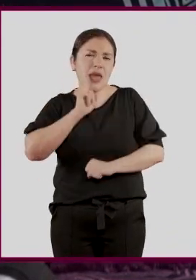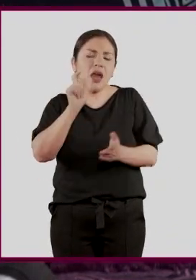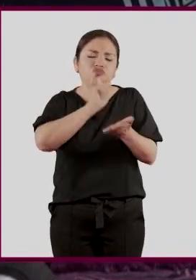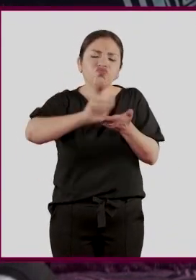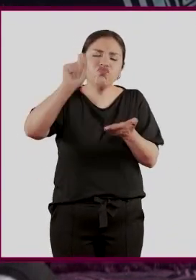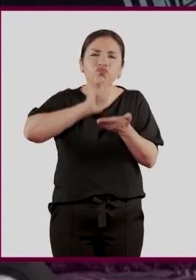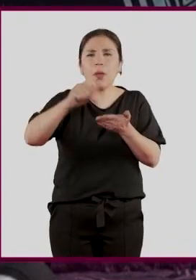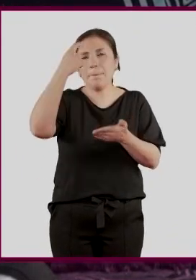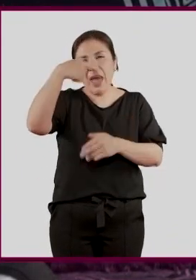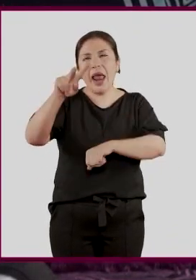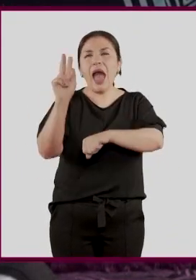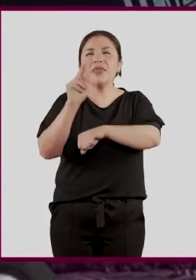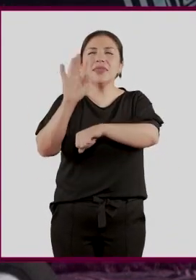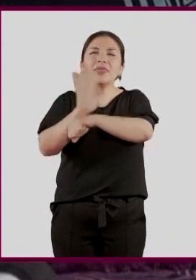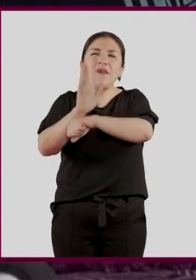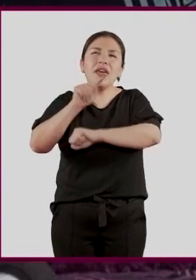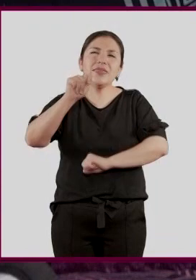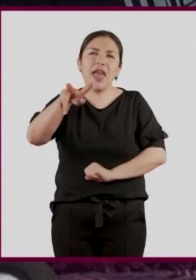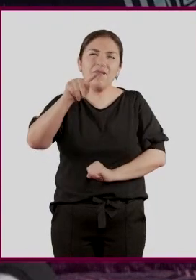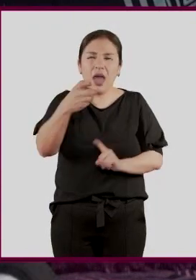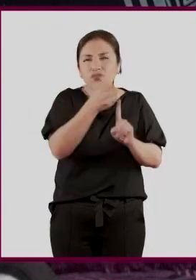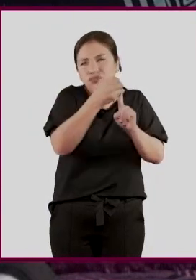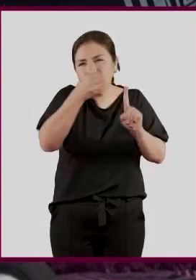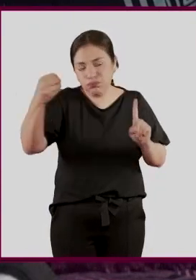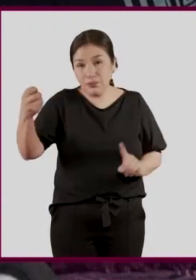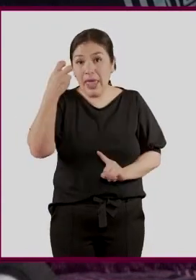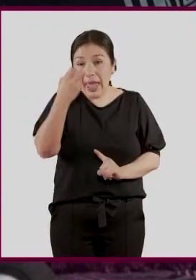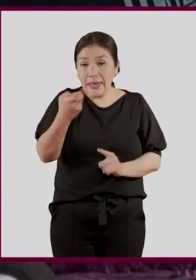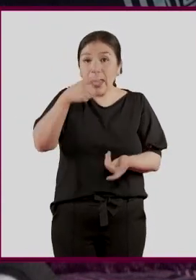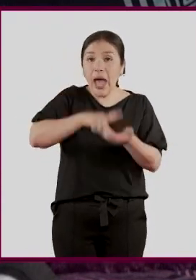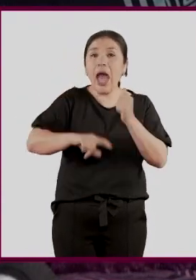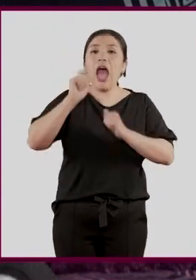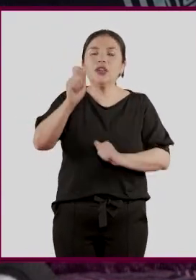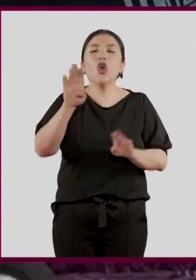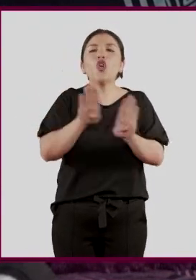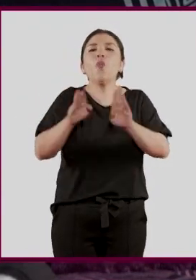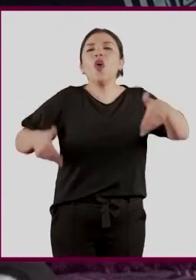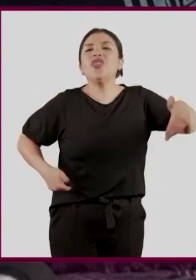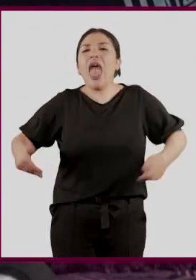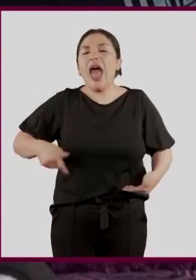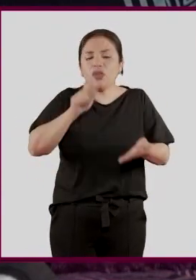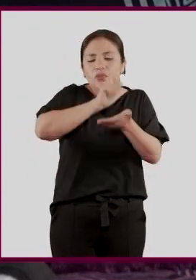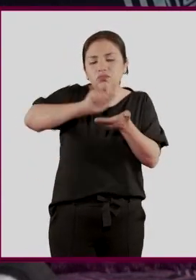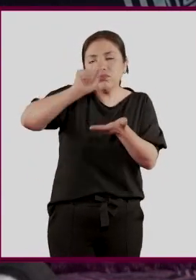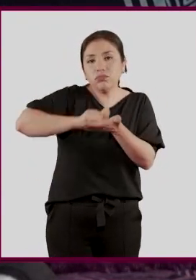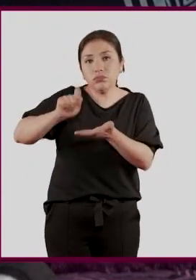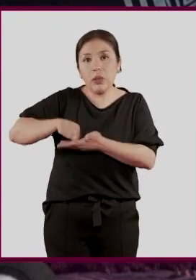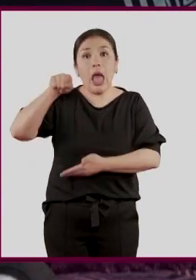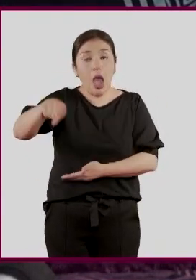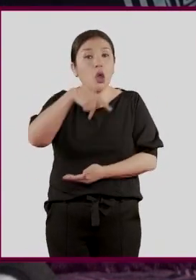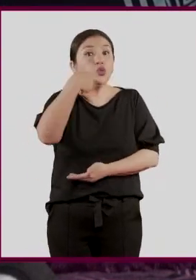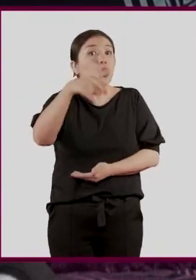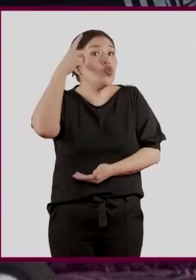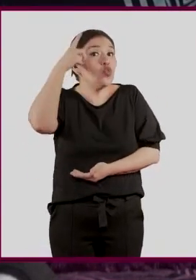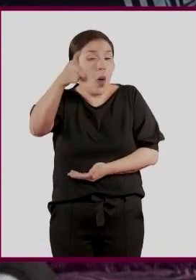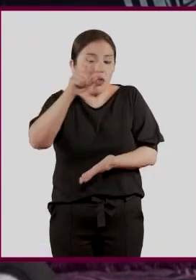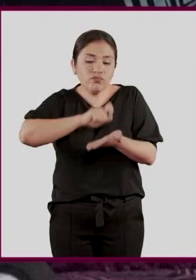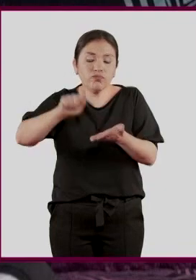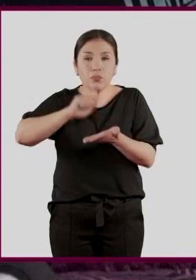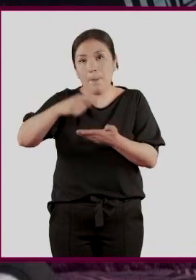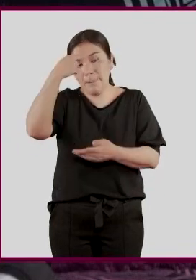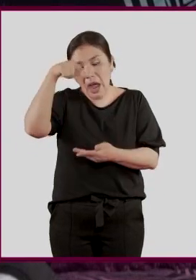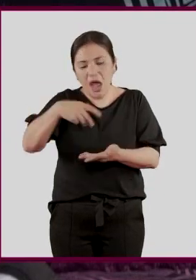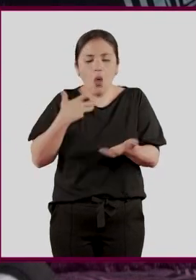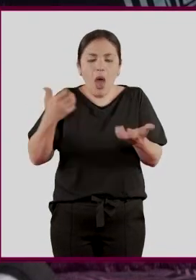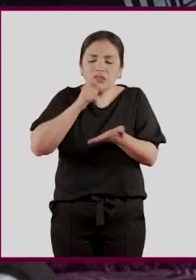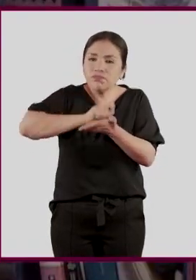guión de una serie de televisión. El guión es una obra literaria. Ella tiene originalmente los derechos morales y patrimoniales